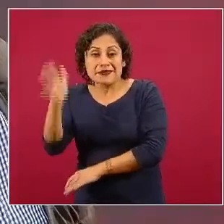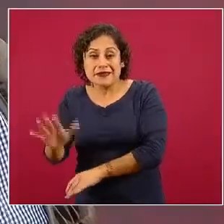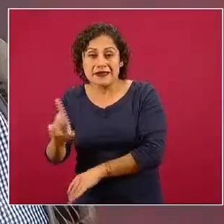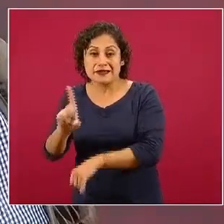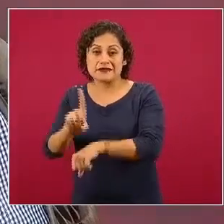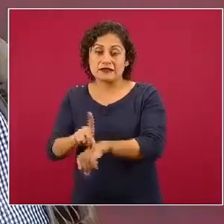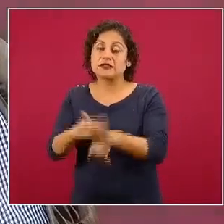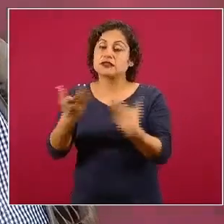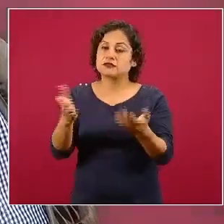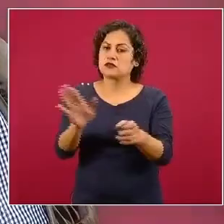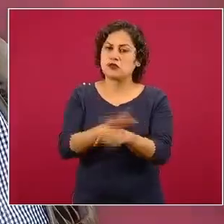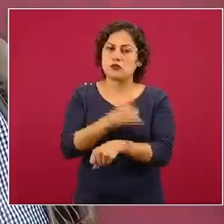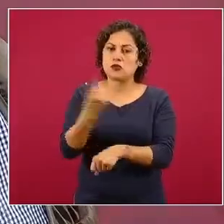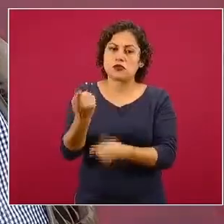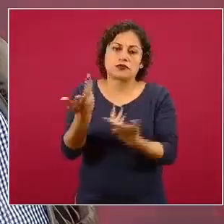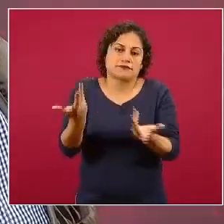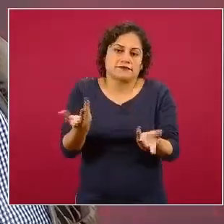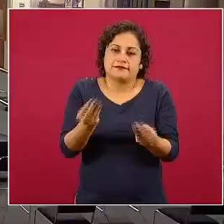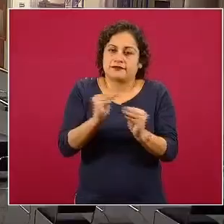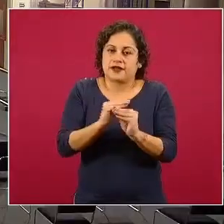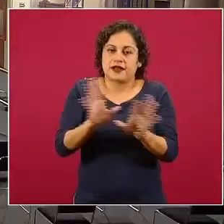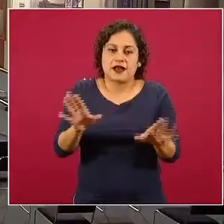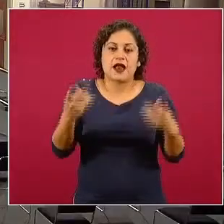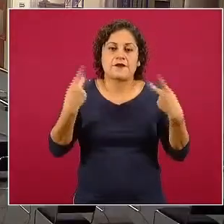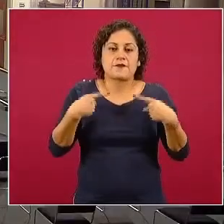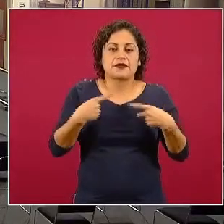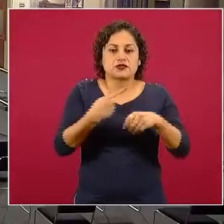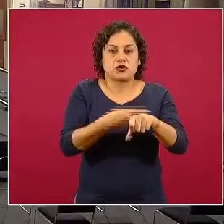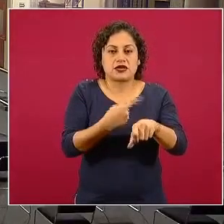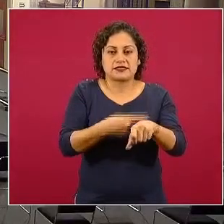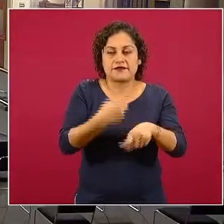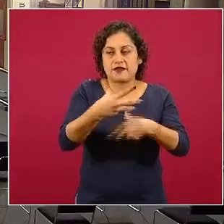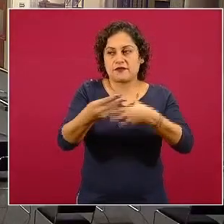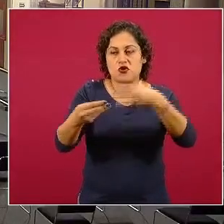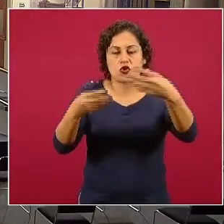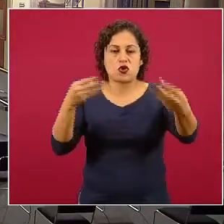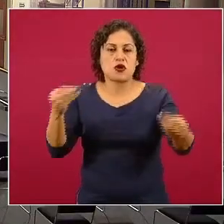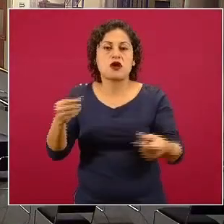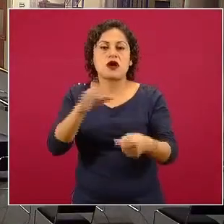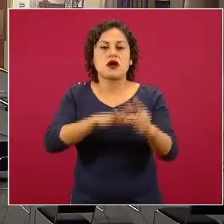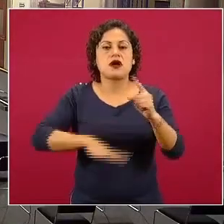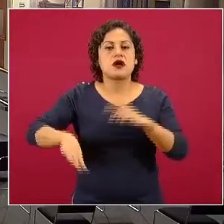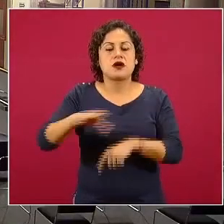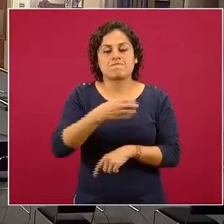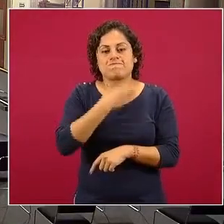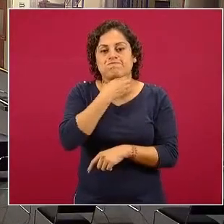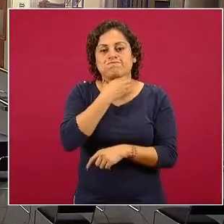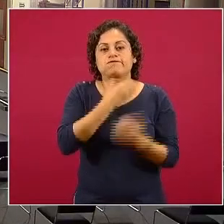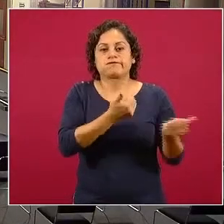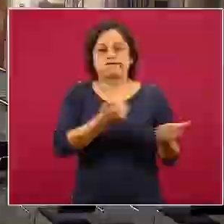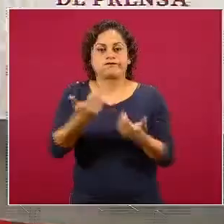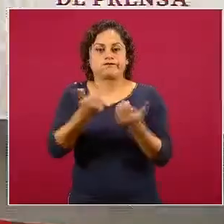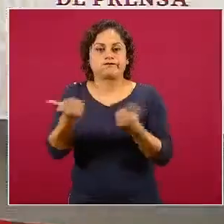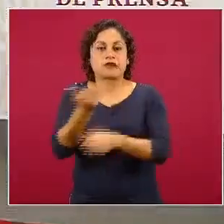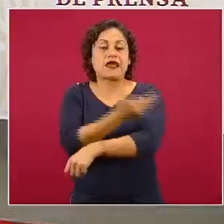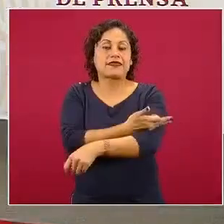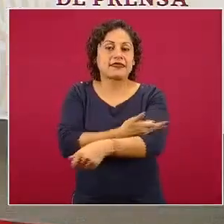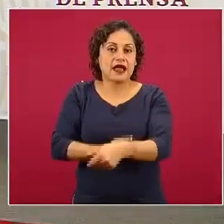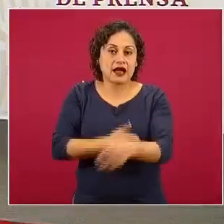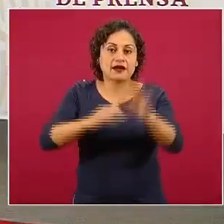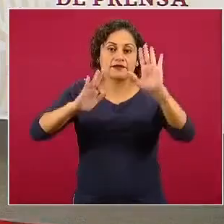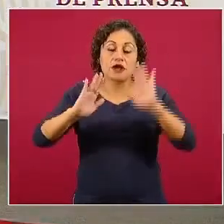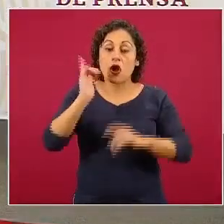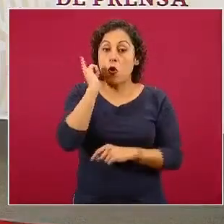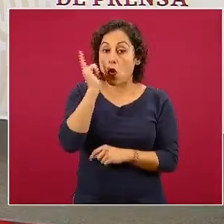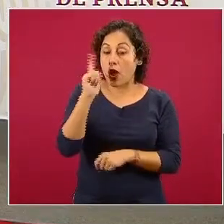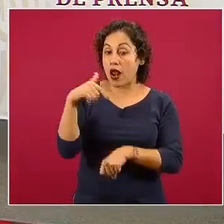que en algunas ocasiones hay por la cantidad de pacientes en cada una de las entidades federativas. Entonces, esperamos que estos números puedan